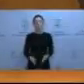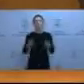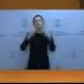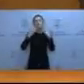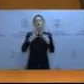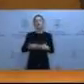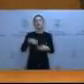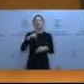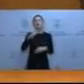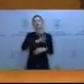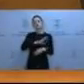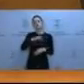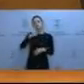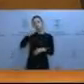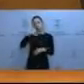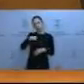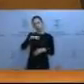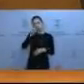señor presidente.